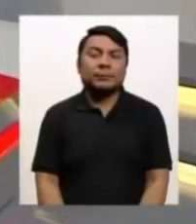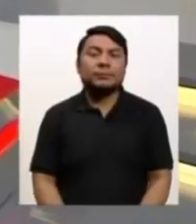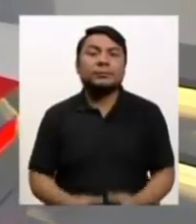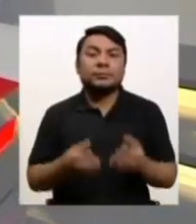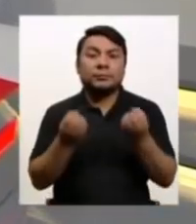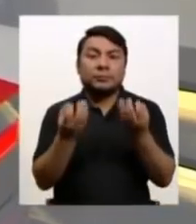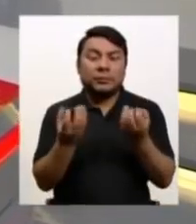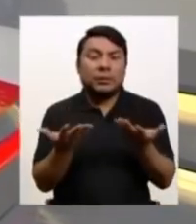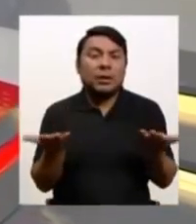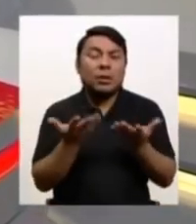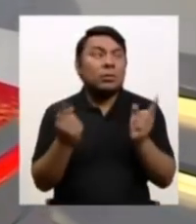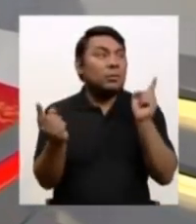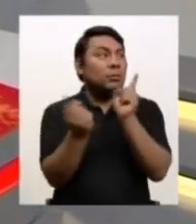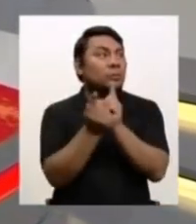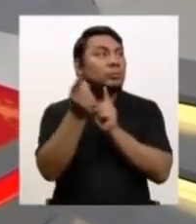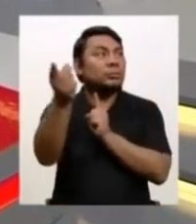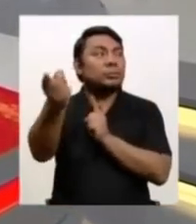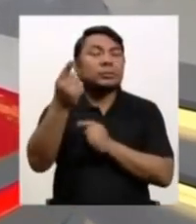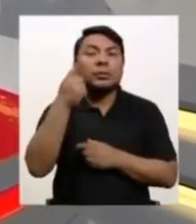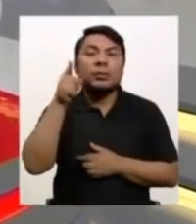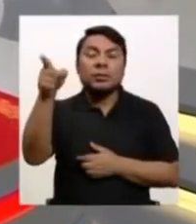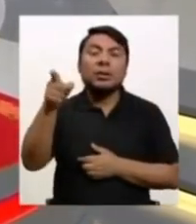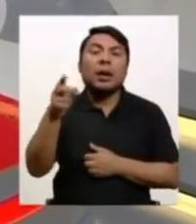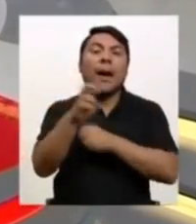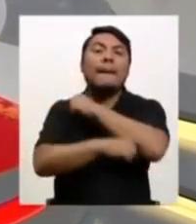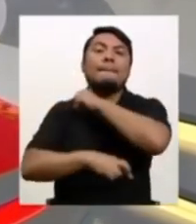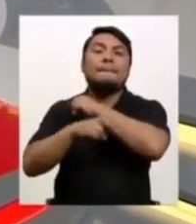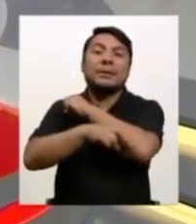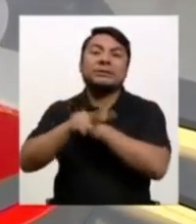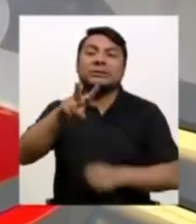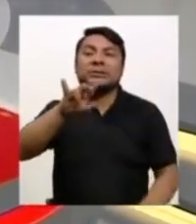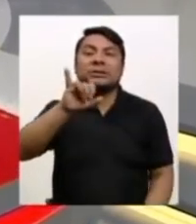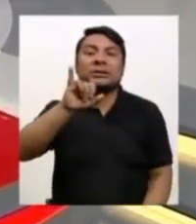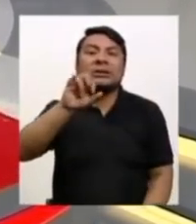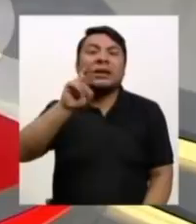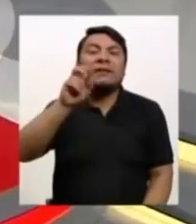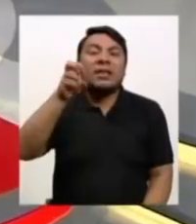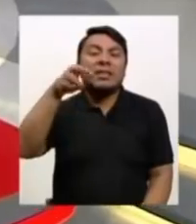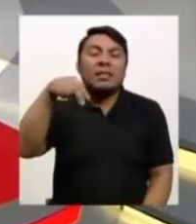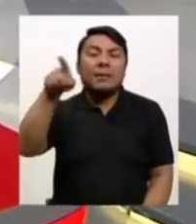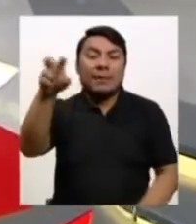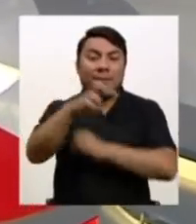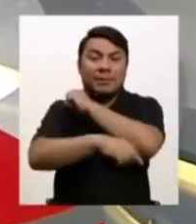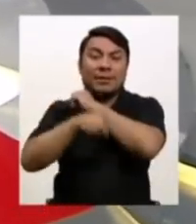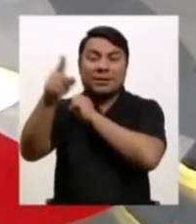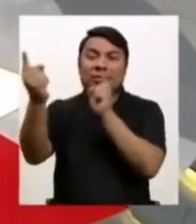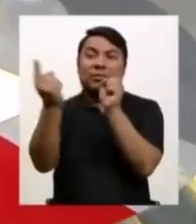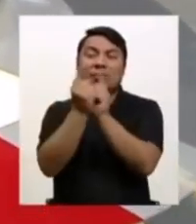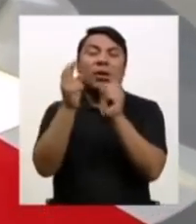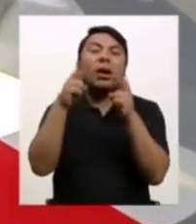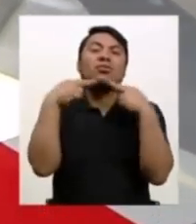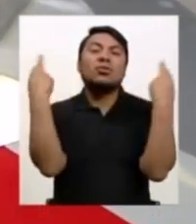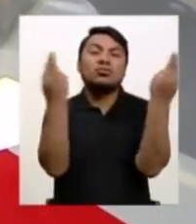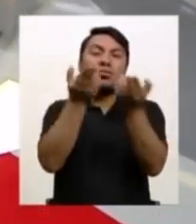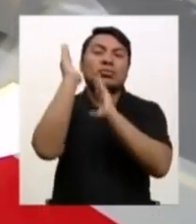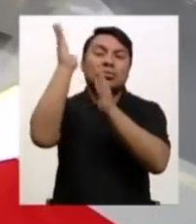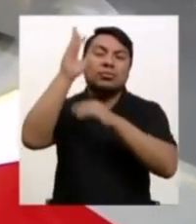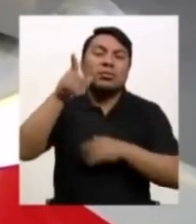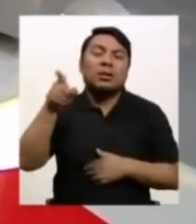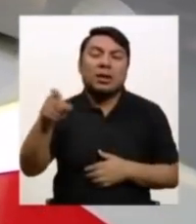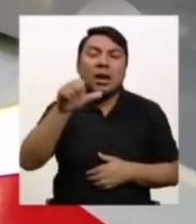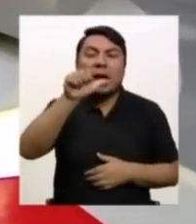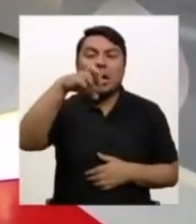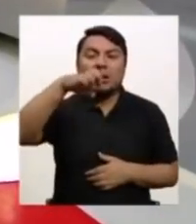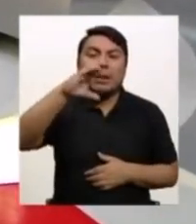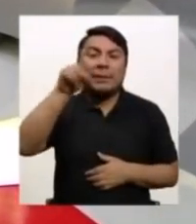Bien, nos vamos a ir en vivo hacia Vietnam, donde se está llevando a cabo la reunión de APEC, donde participa el presidente del Perú,